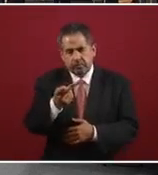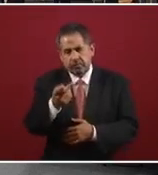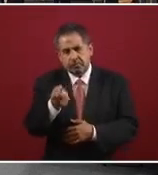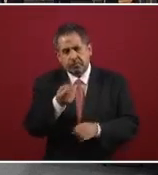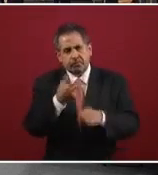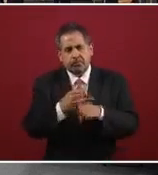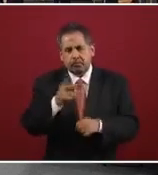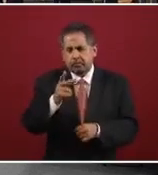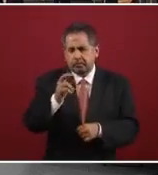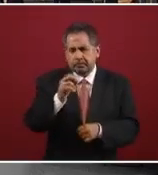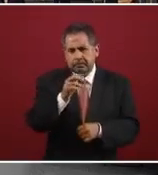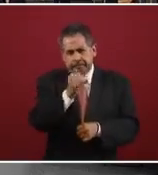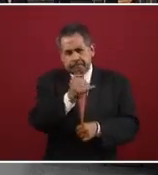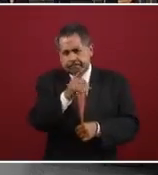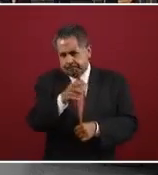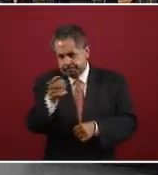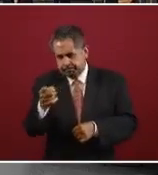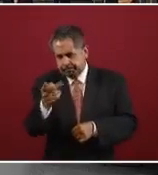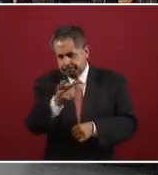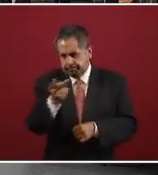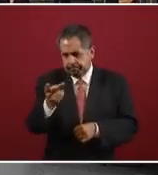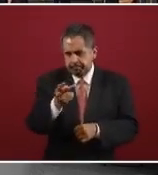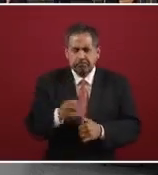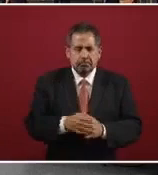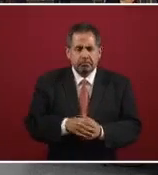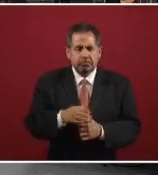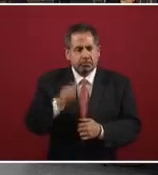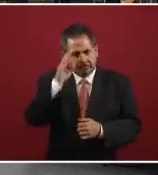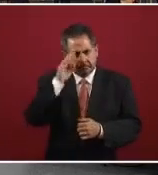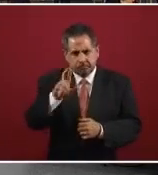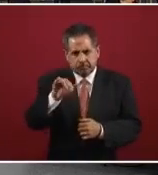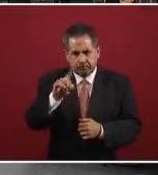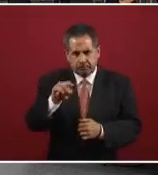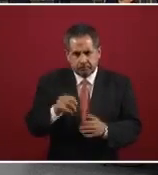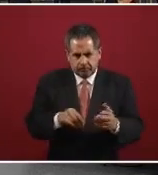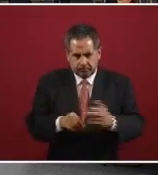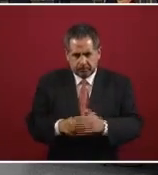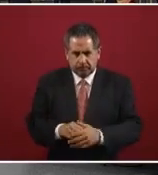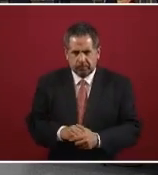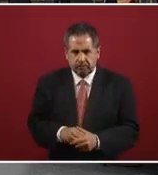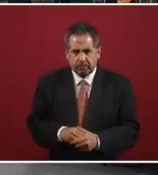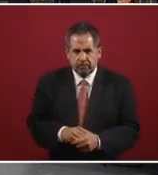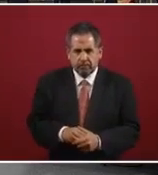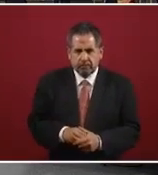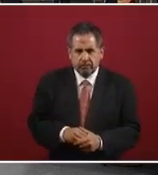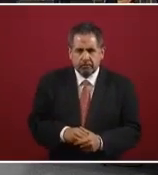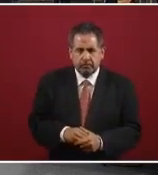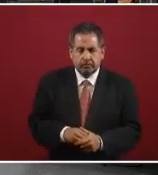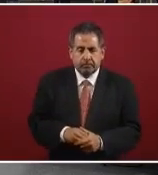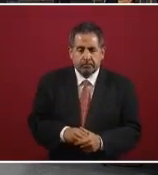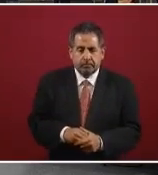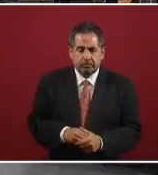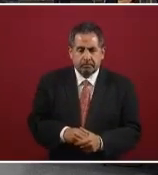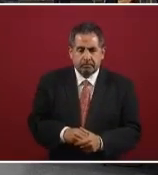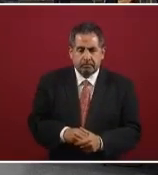profeco y también a usted señor pero también al señor ricardo por favor